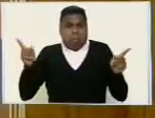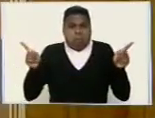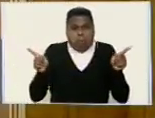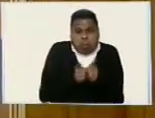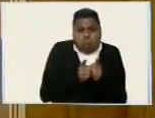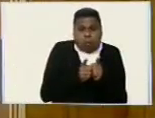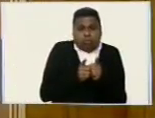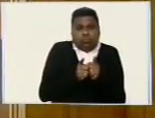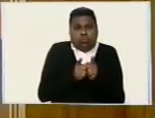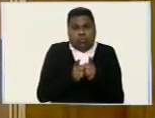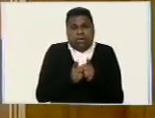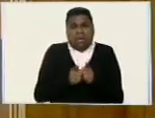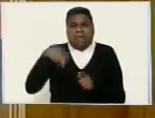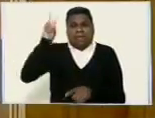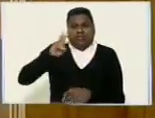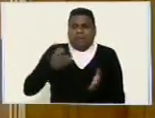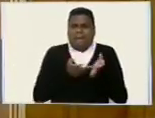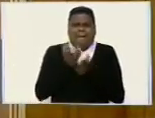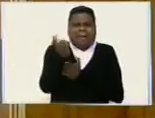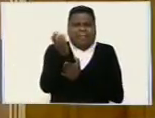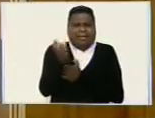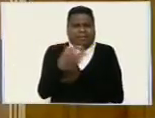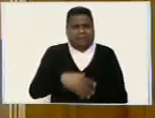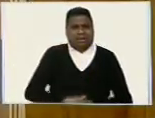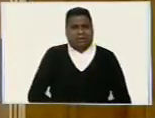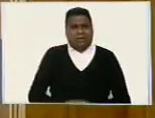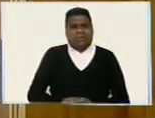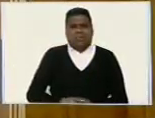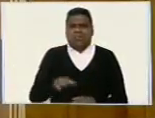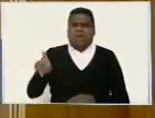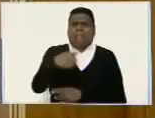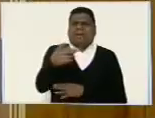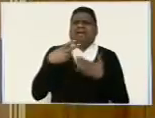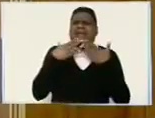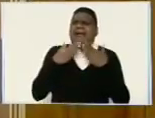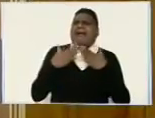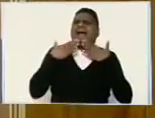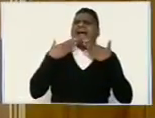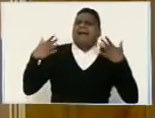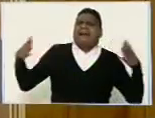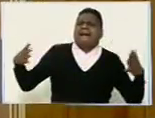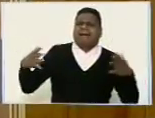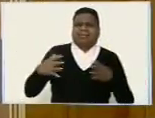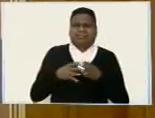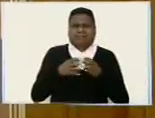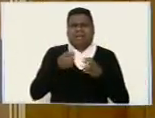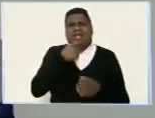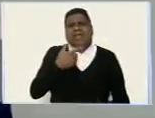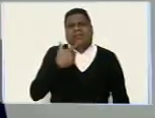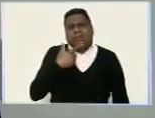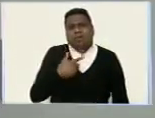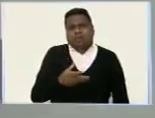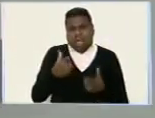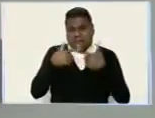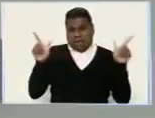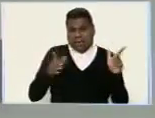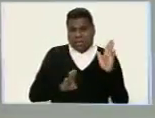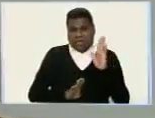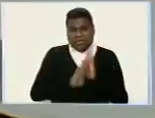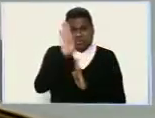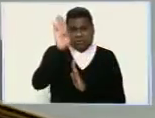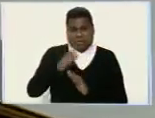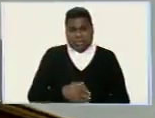debe ser eterna, y tiene que ser una patria grande, hermosa, libre y desarrollada. Venceremos,